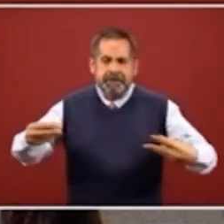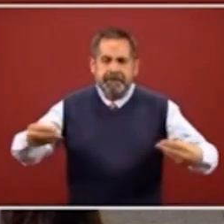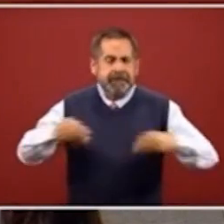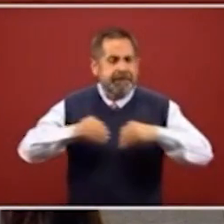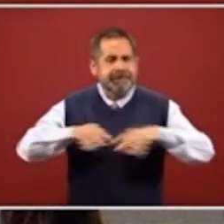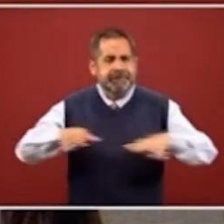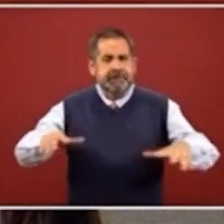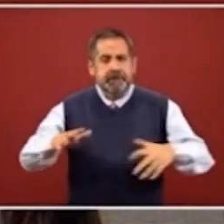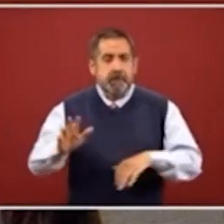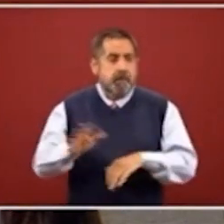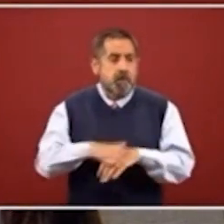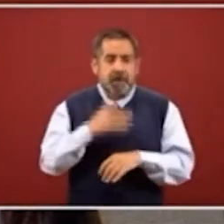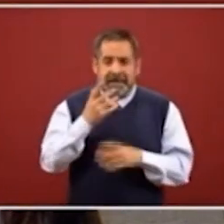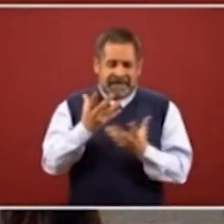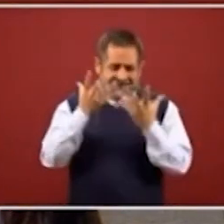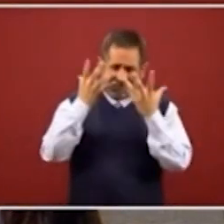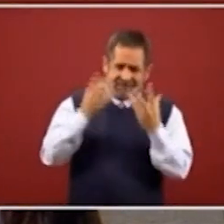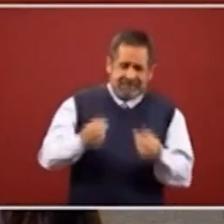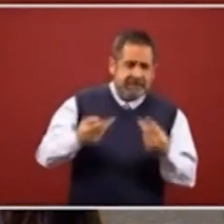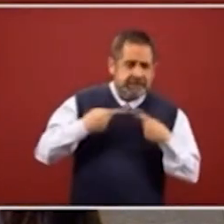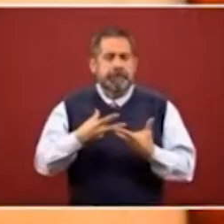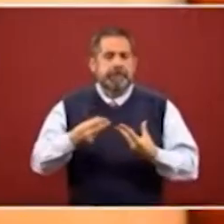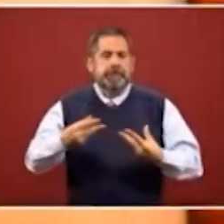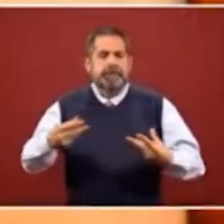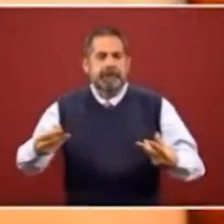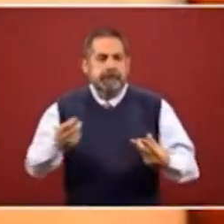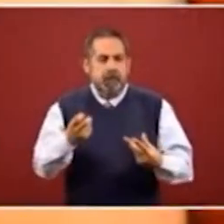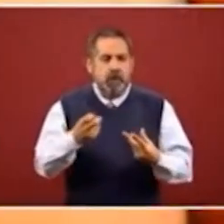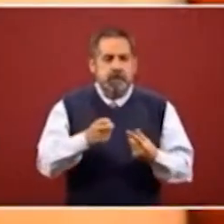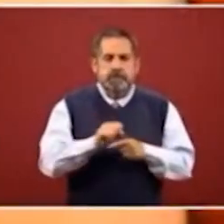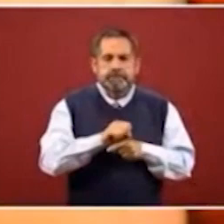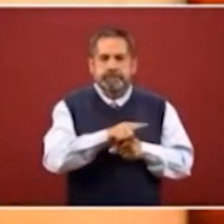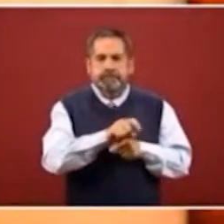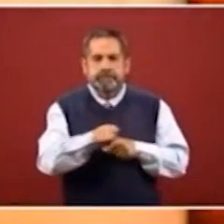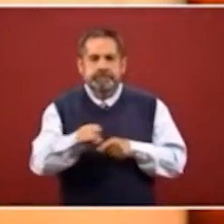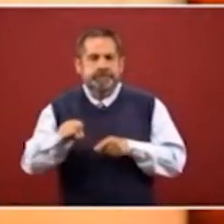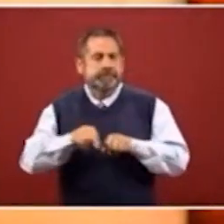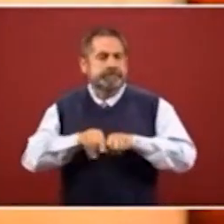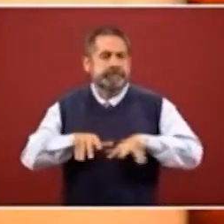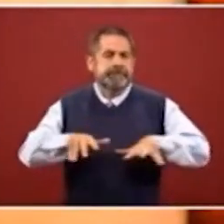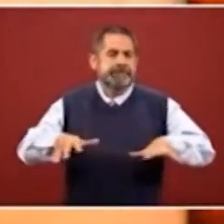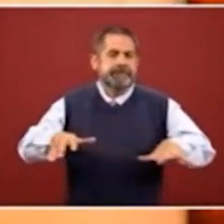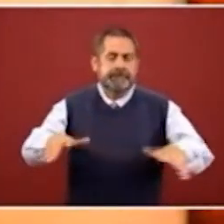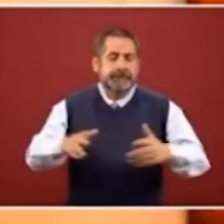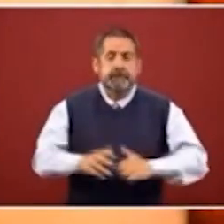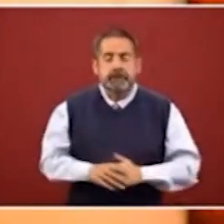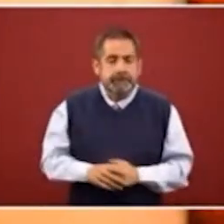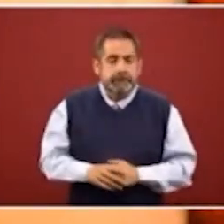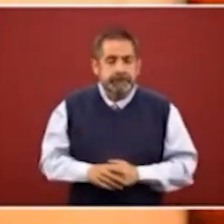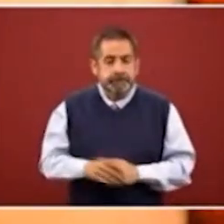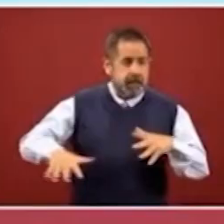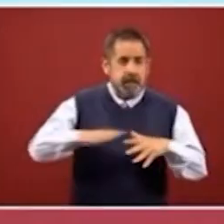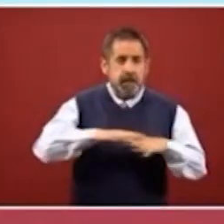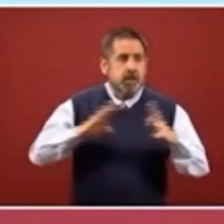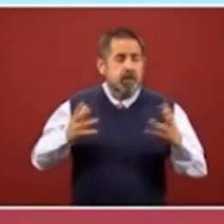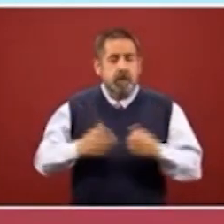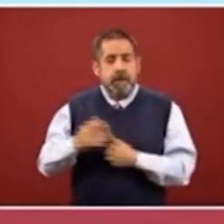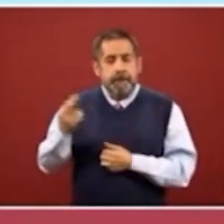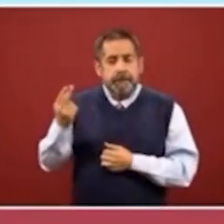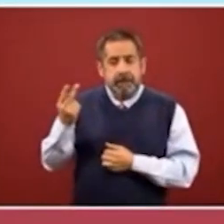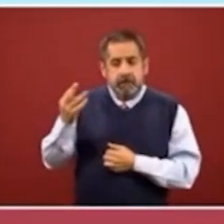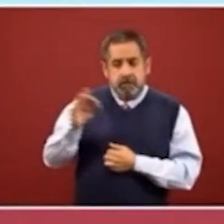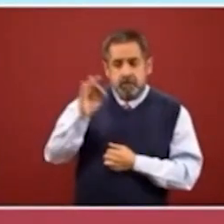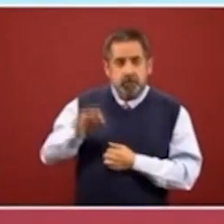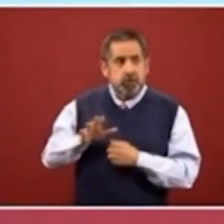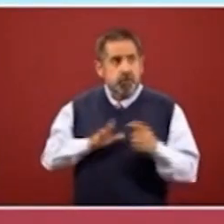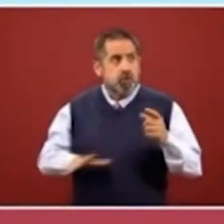para determinar en cuáles entidades hay más casos, Coahuila, con los 12 pacientes confirmados, ya llegó al tercer peldaño, en color café,